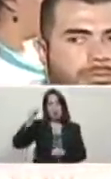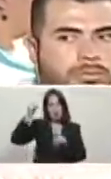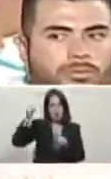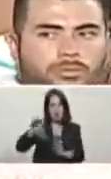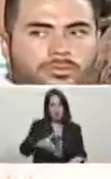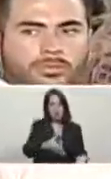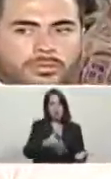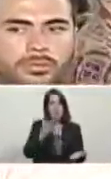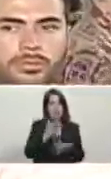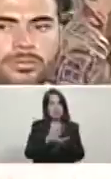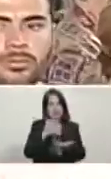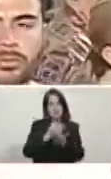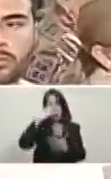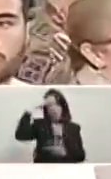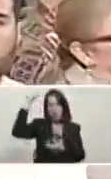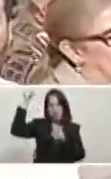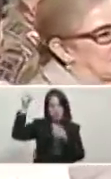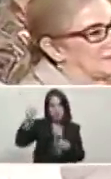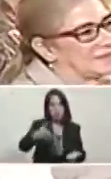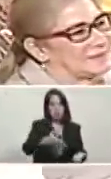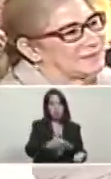protege nuestro dios